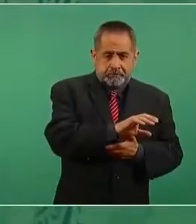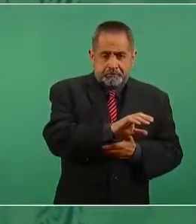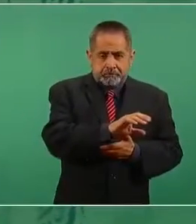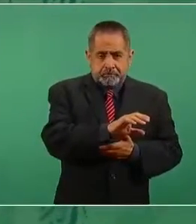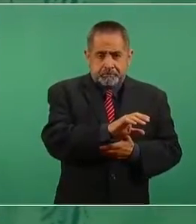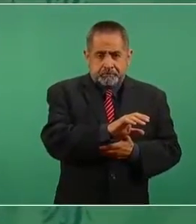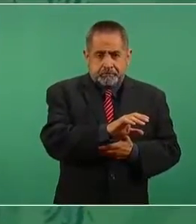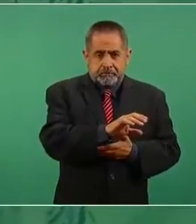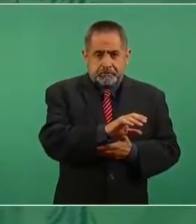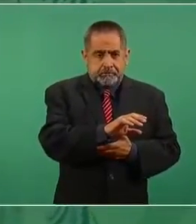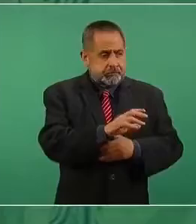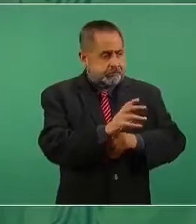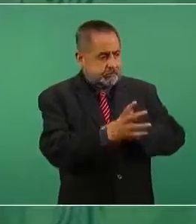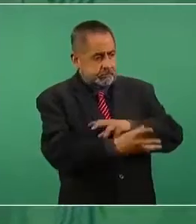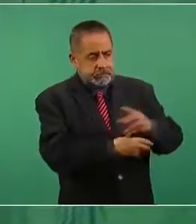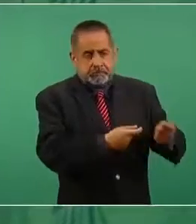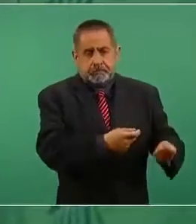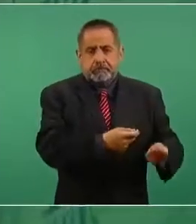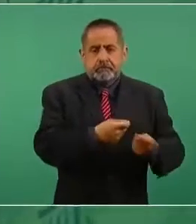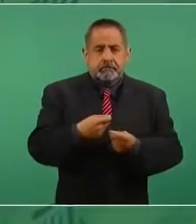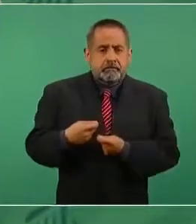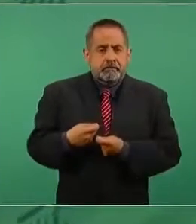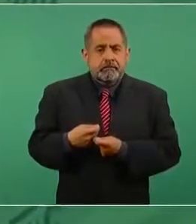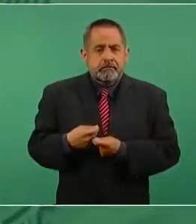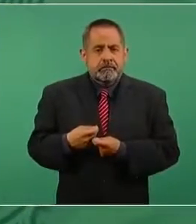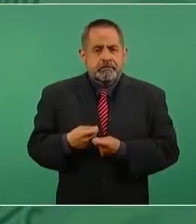y se lo vendía